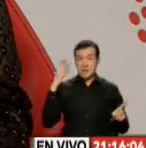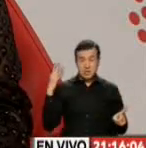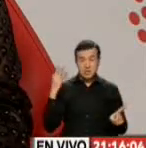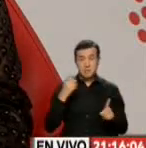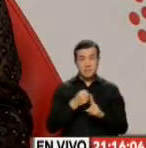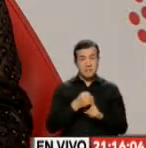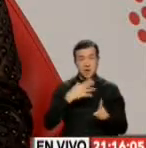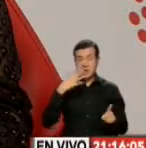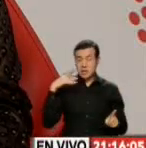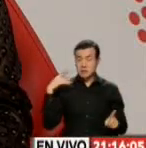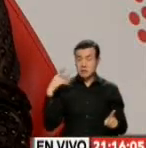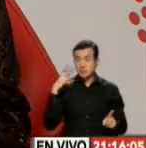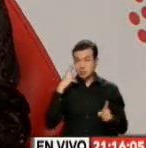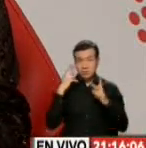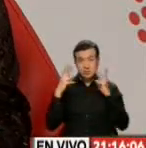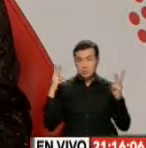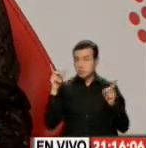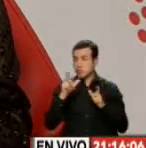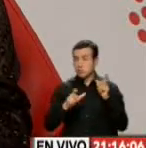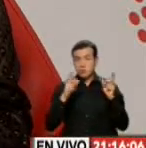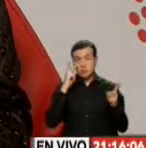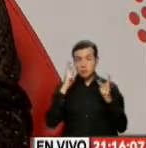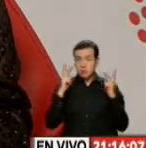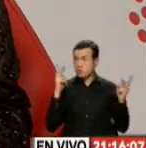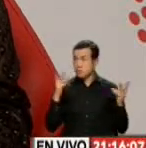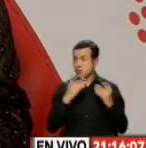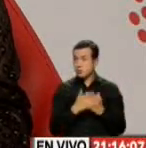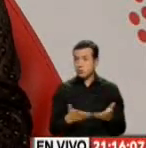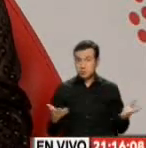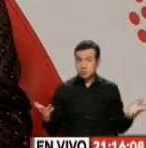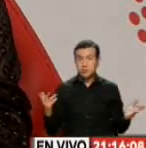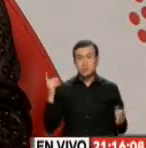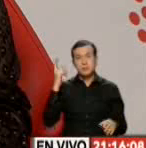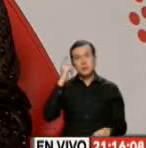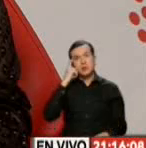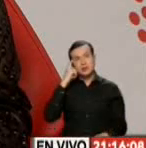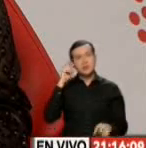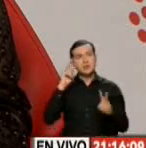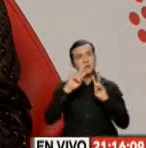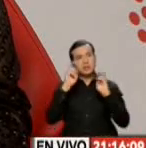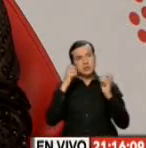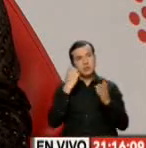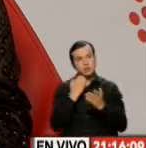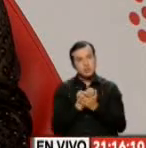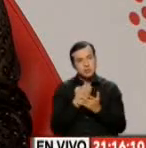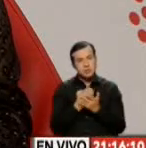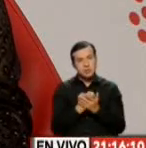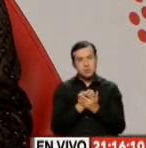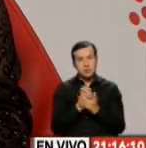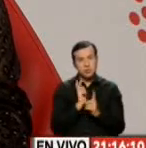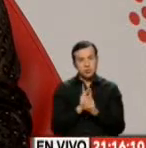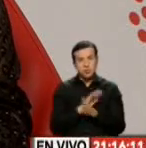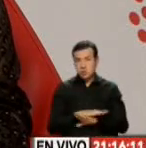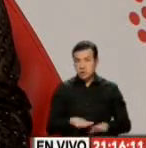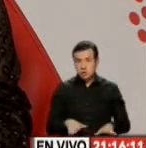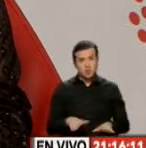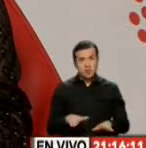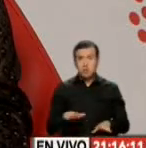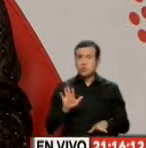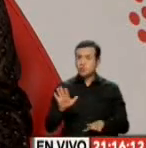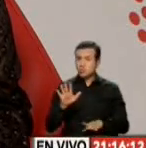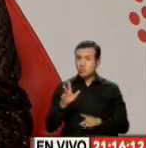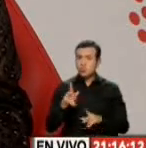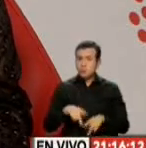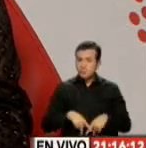probablemente lo que podemos ver los ciudadanos comunes, es de pensar en el tema económico, pero no solo es eso, son